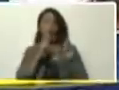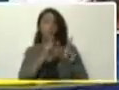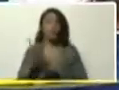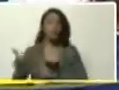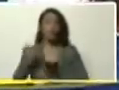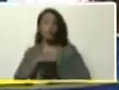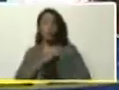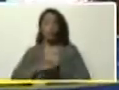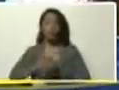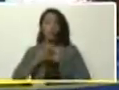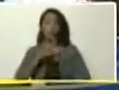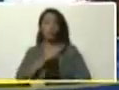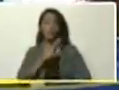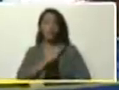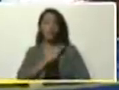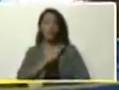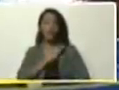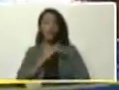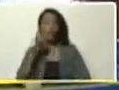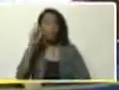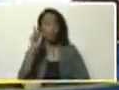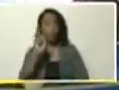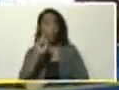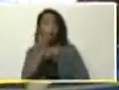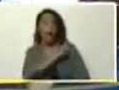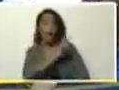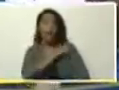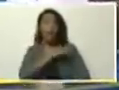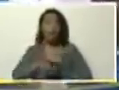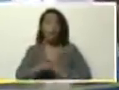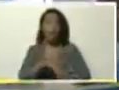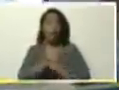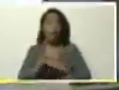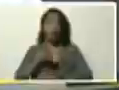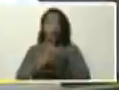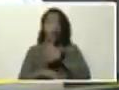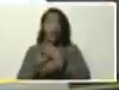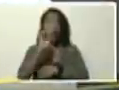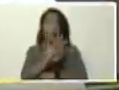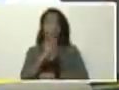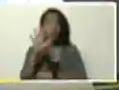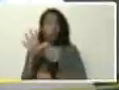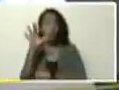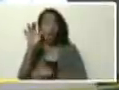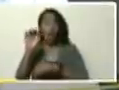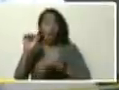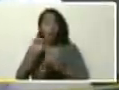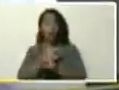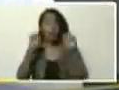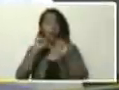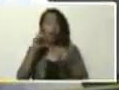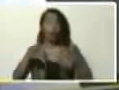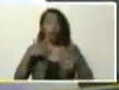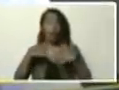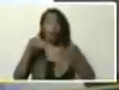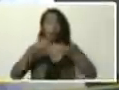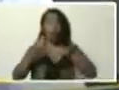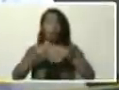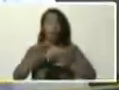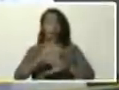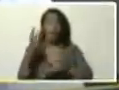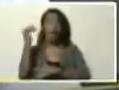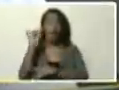nosotros podemos tener. Cuando un jefe de calle sale a las 4 o 5 de la mañana al acto de votación, ya él